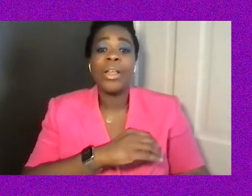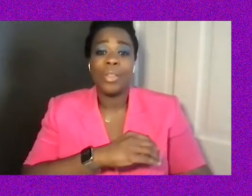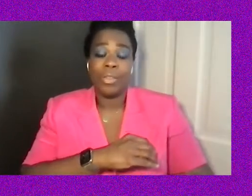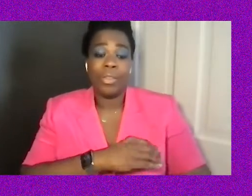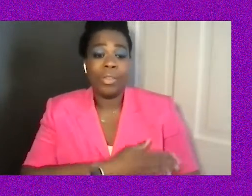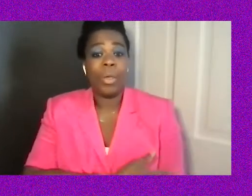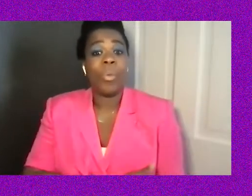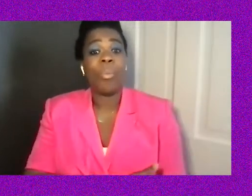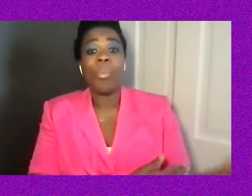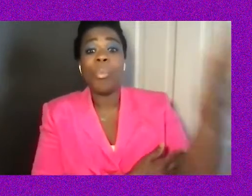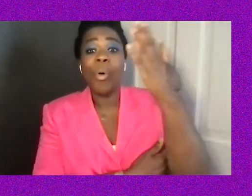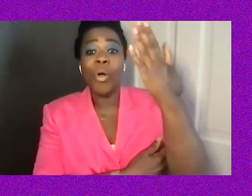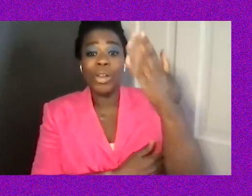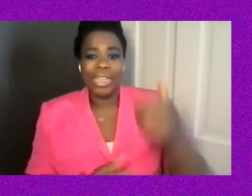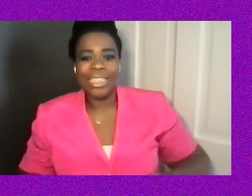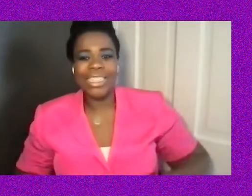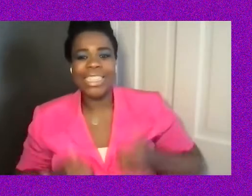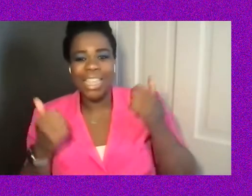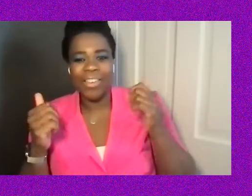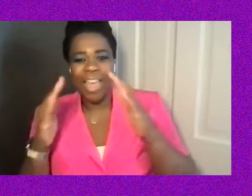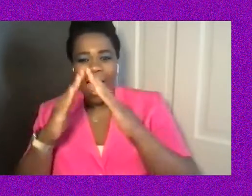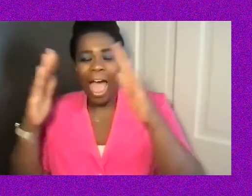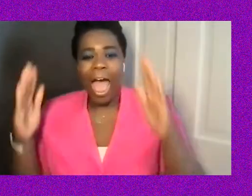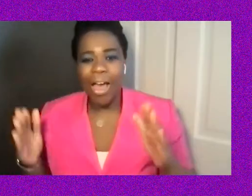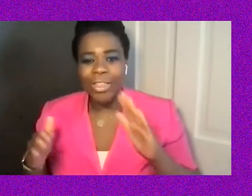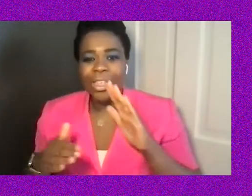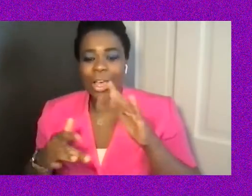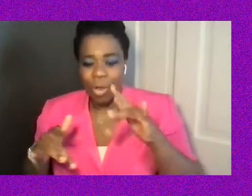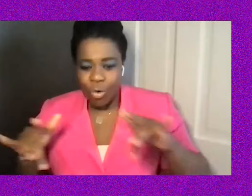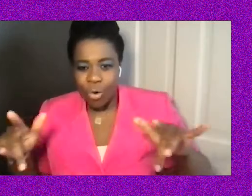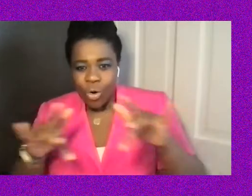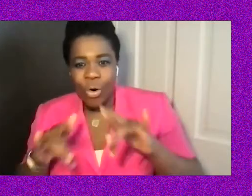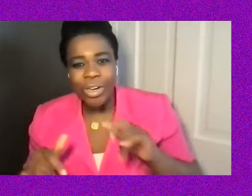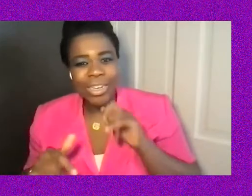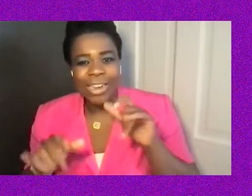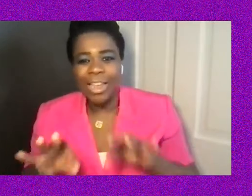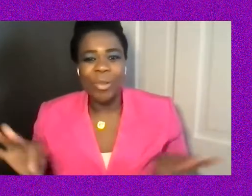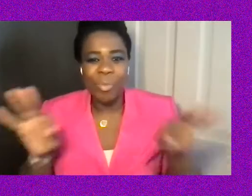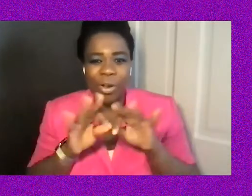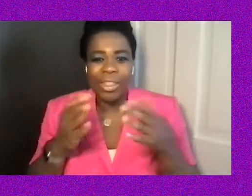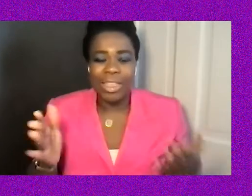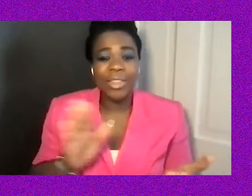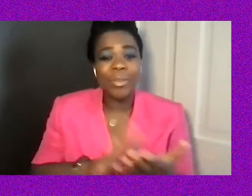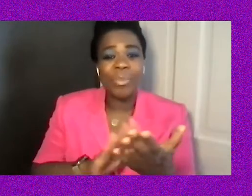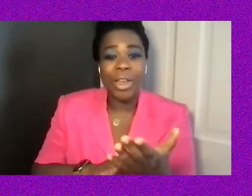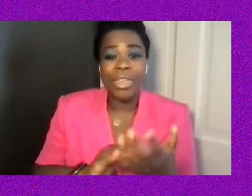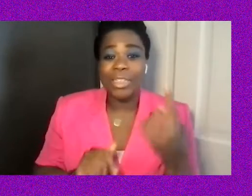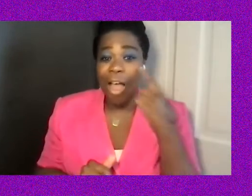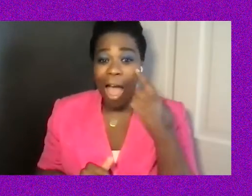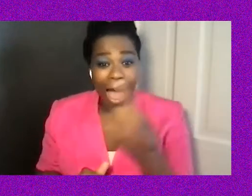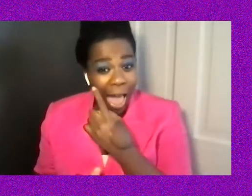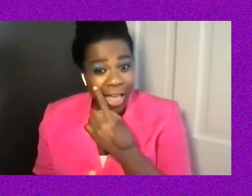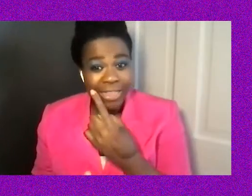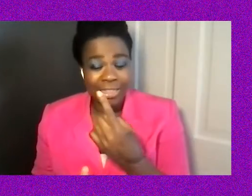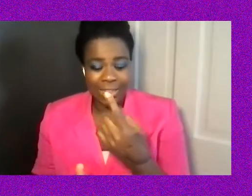sink, dando alabanza a la persona la